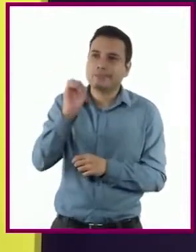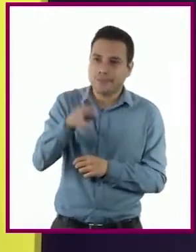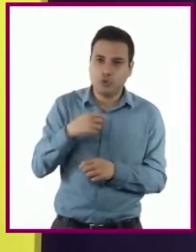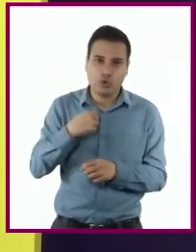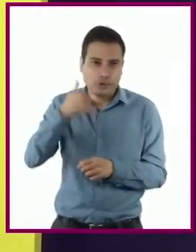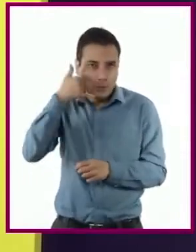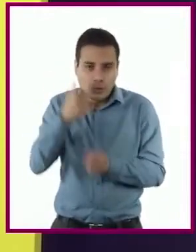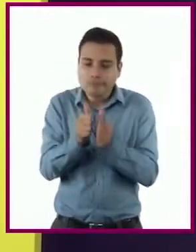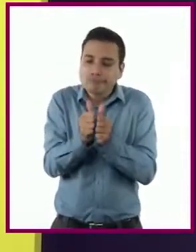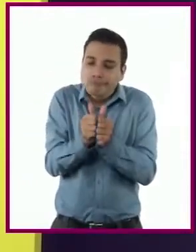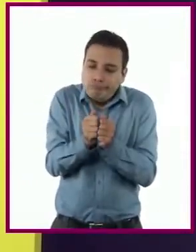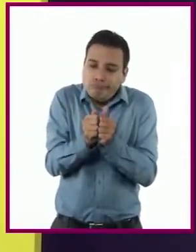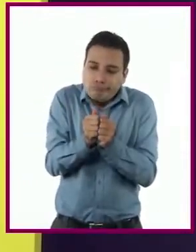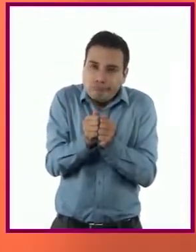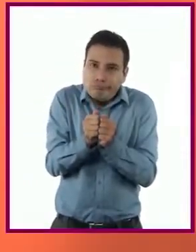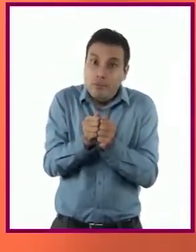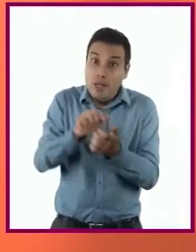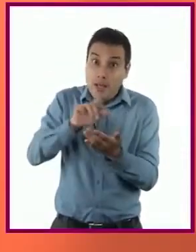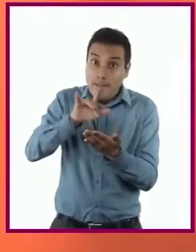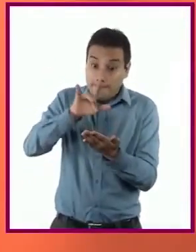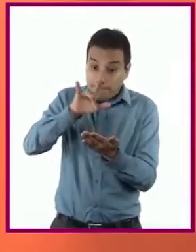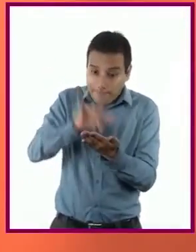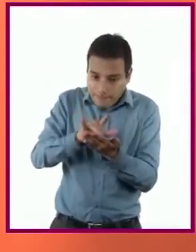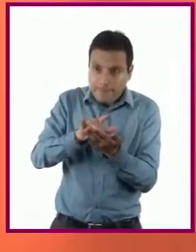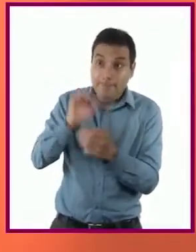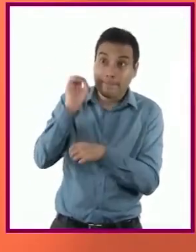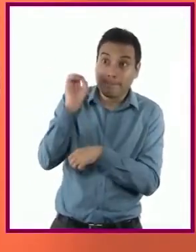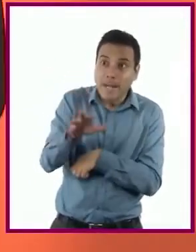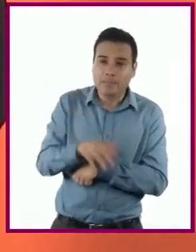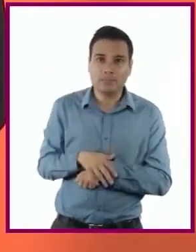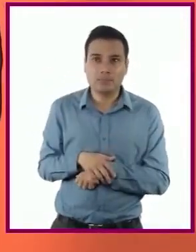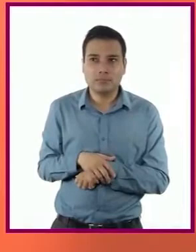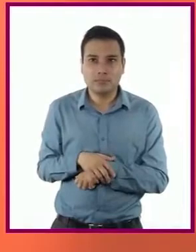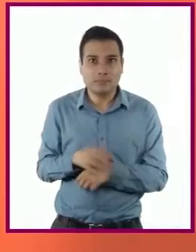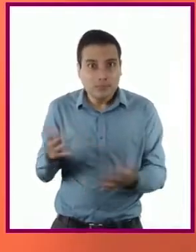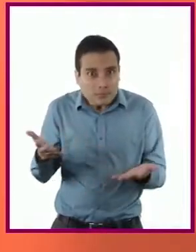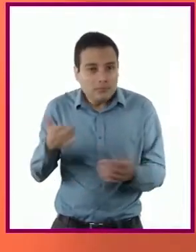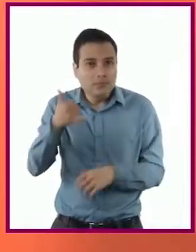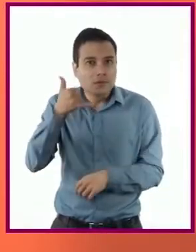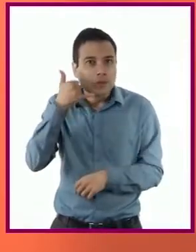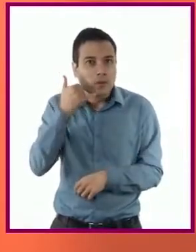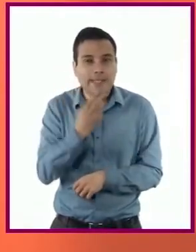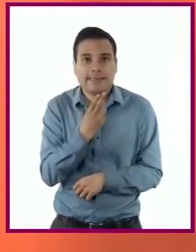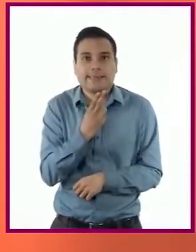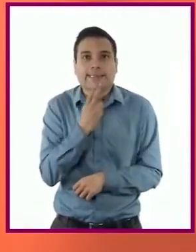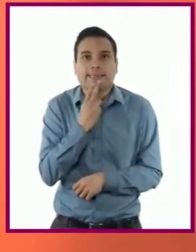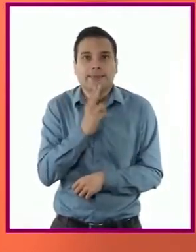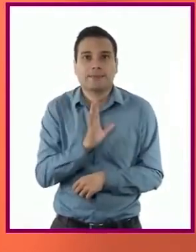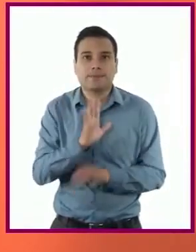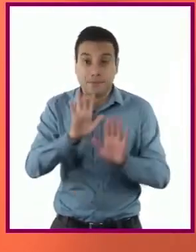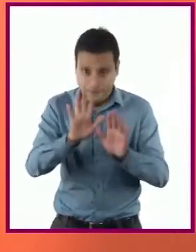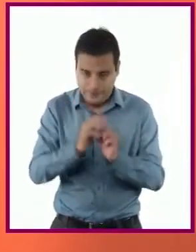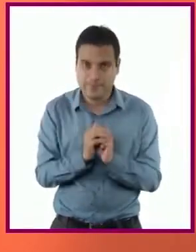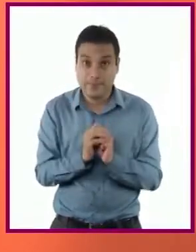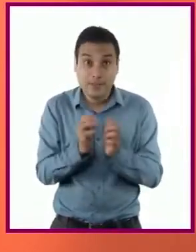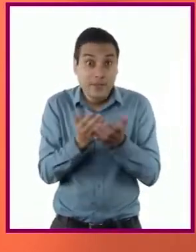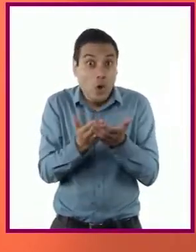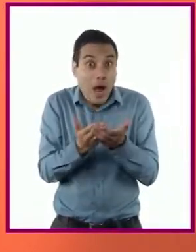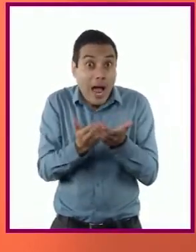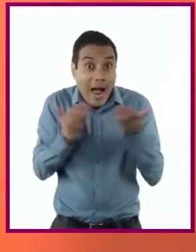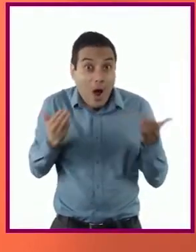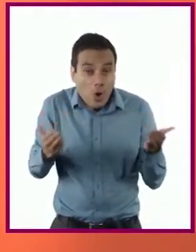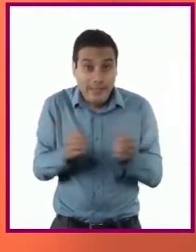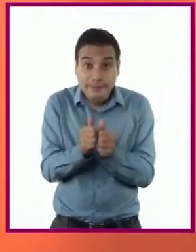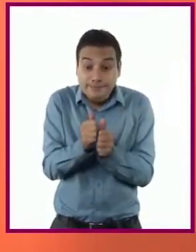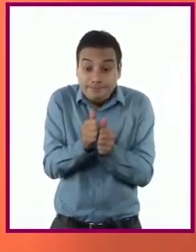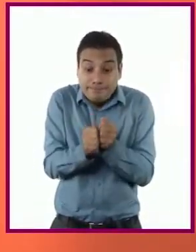redacto, presiono enviar y listo. ¿Qué herramienta más útil es el celular? Pero incluso hoy, los mensajes,